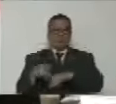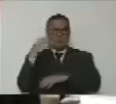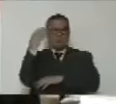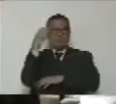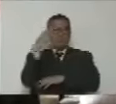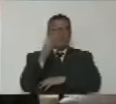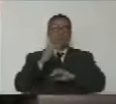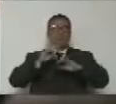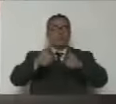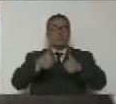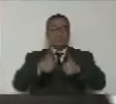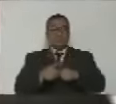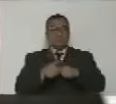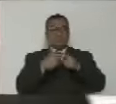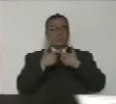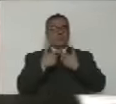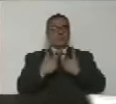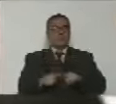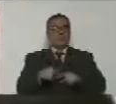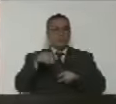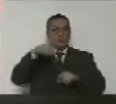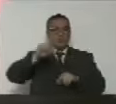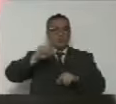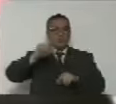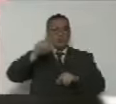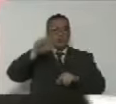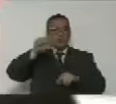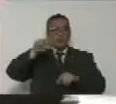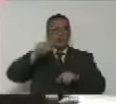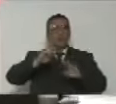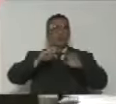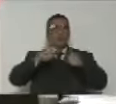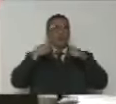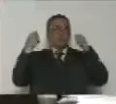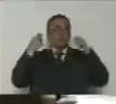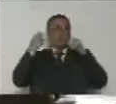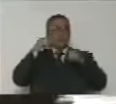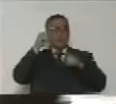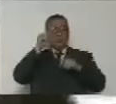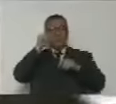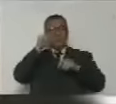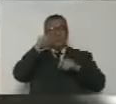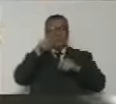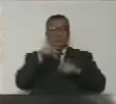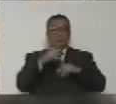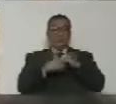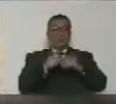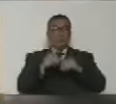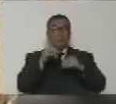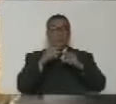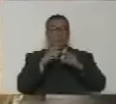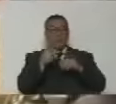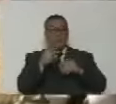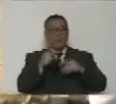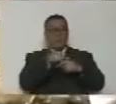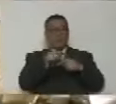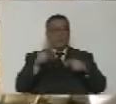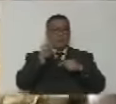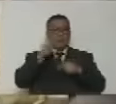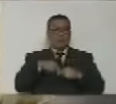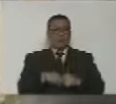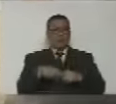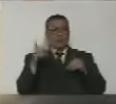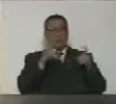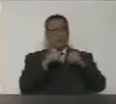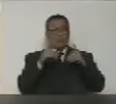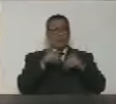Colombia e inicia la liberación del Magdalena Medio, y de ahí inicia la campaña admirable que hace pocas semanas también